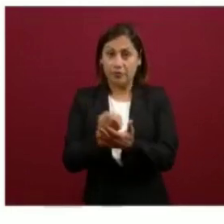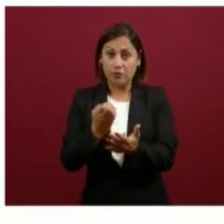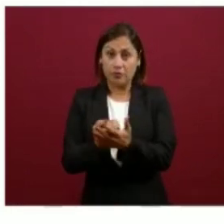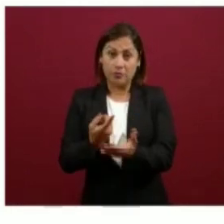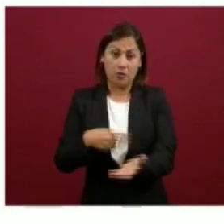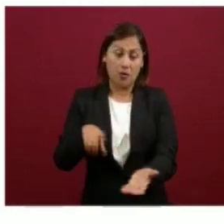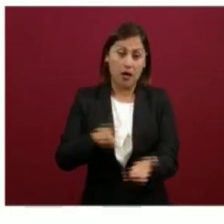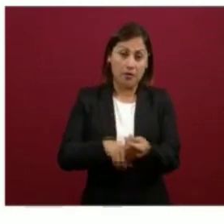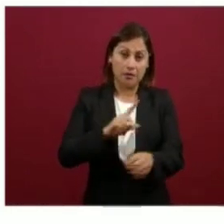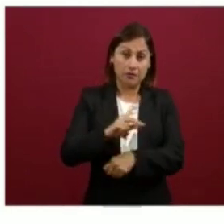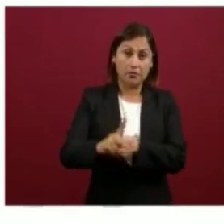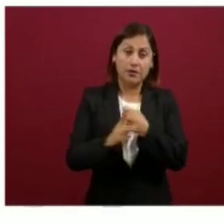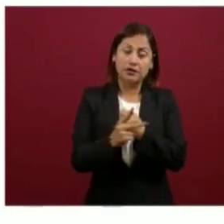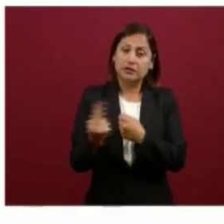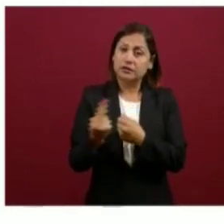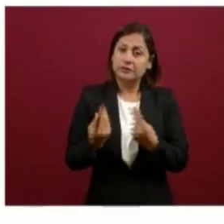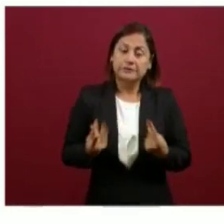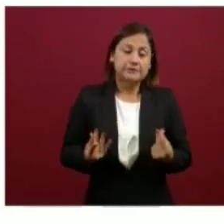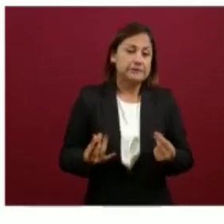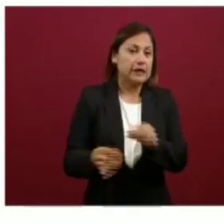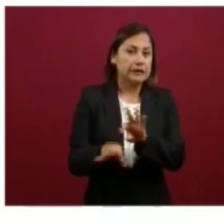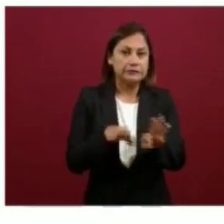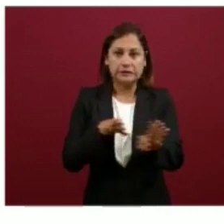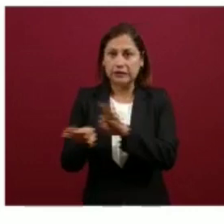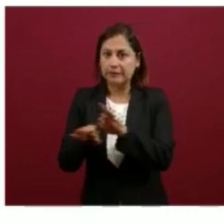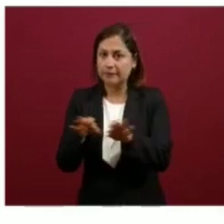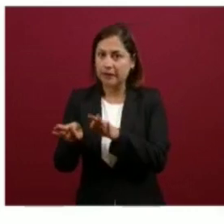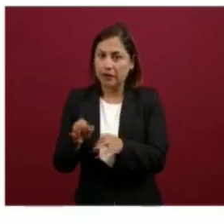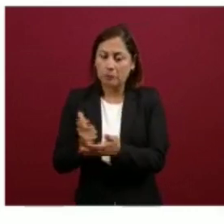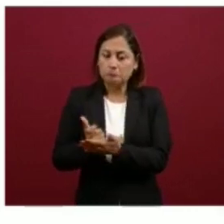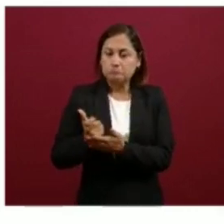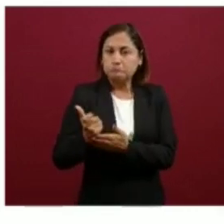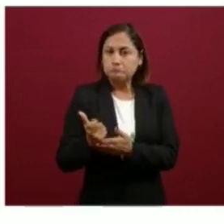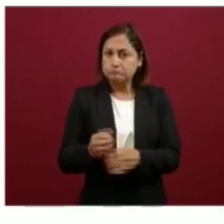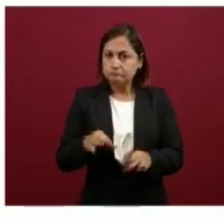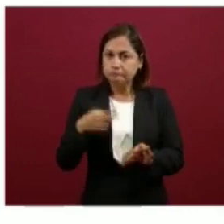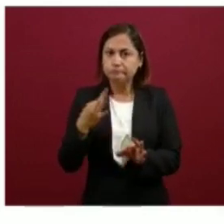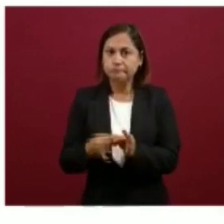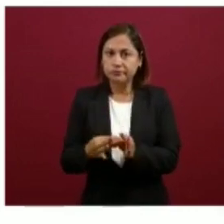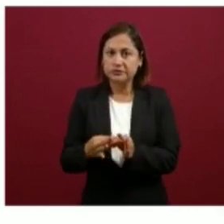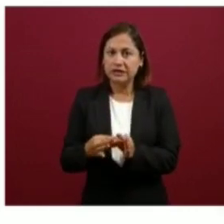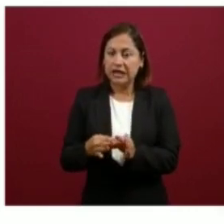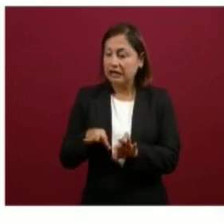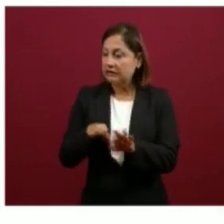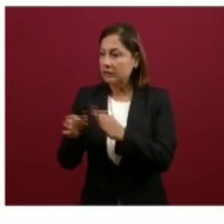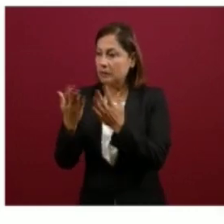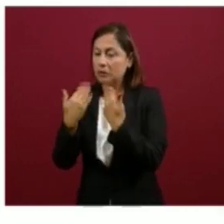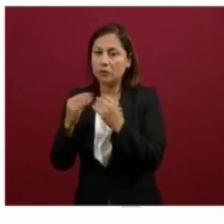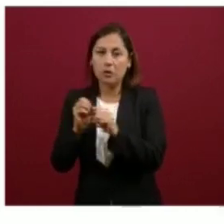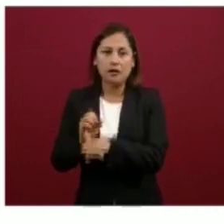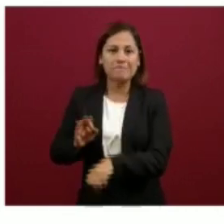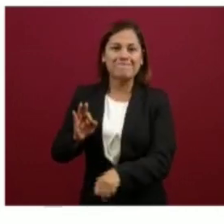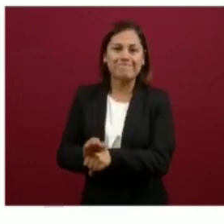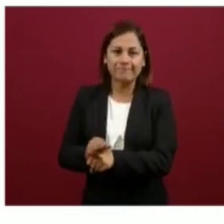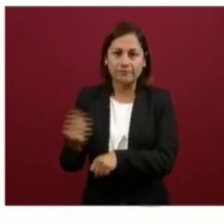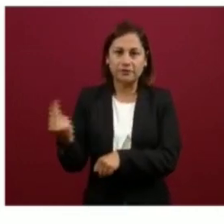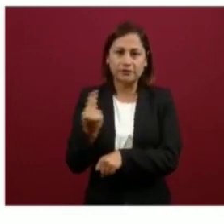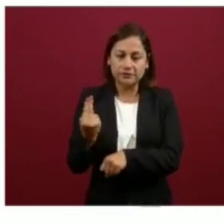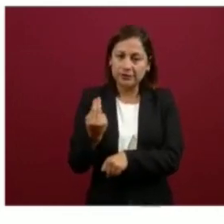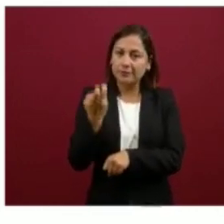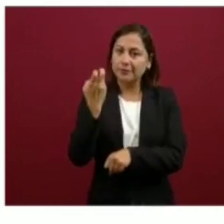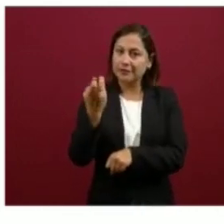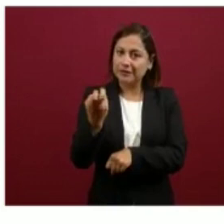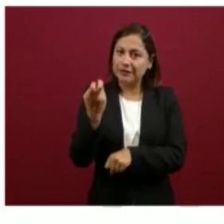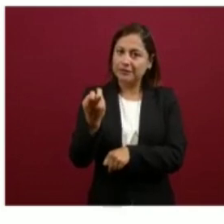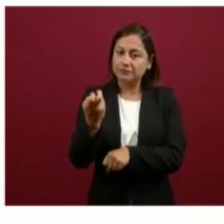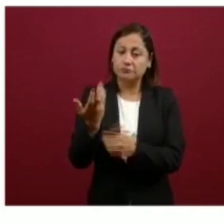el empleo, el salario mínimo y proteger el desempleo. Eso es lo que se llama estabilizadores automáticos. Necesitamos eso,